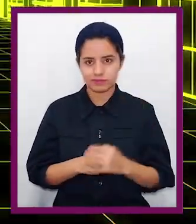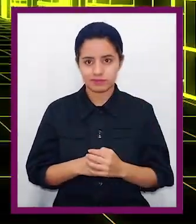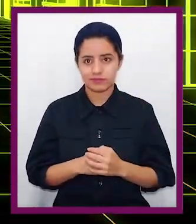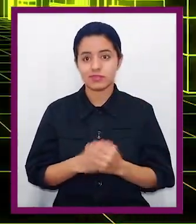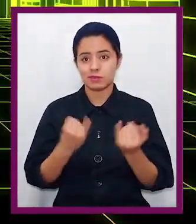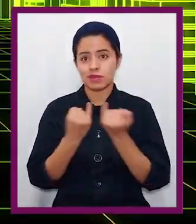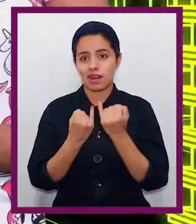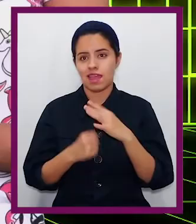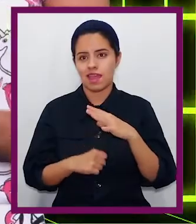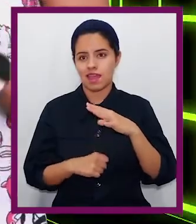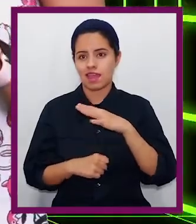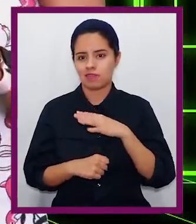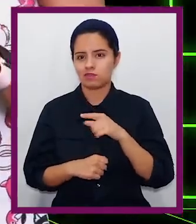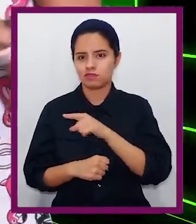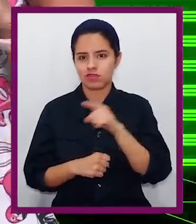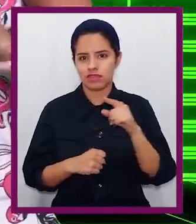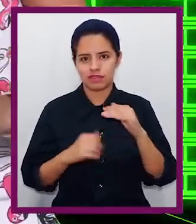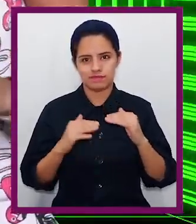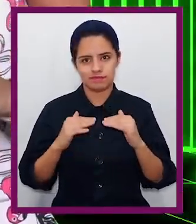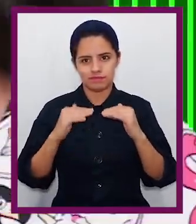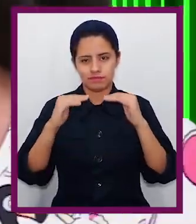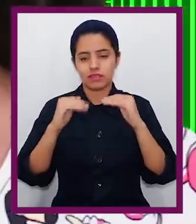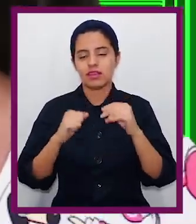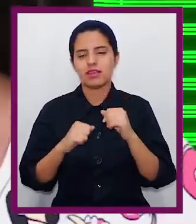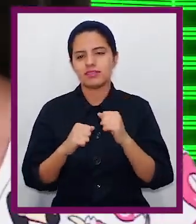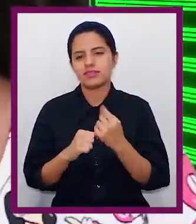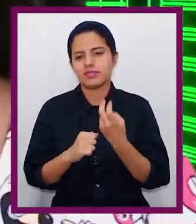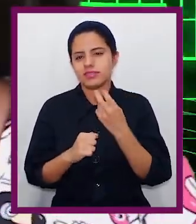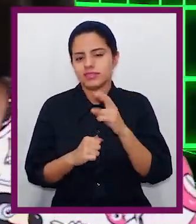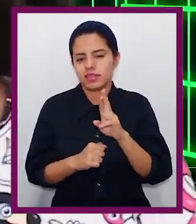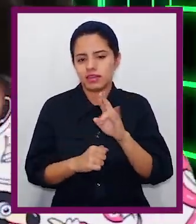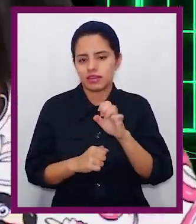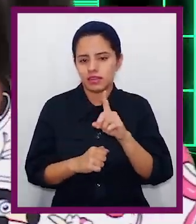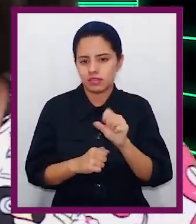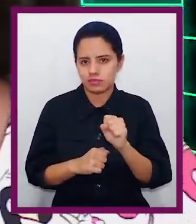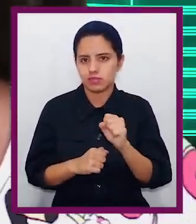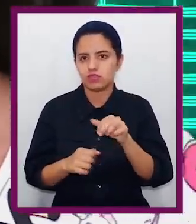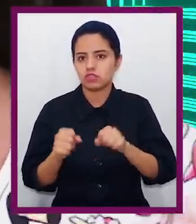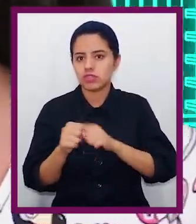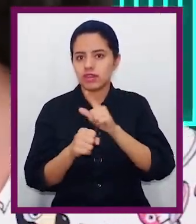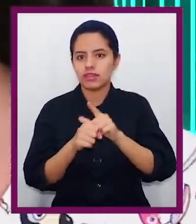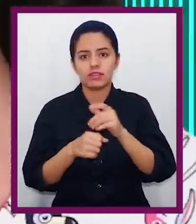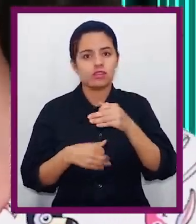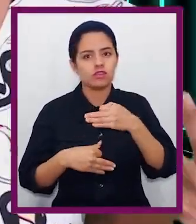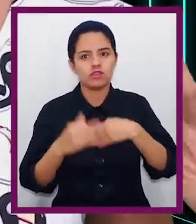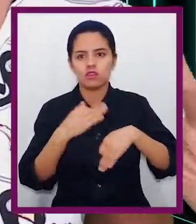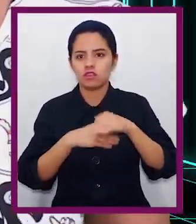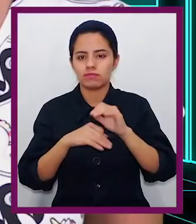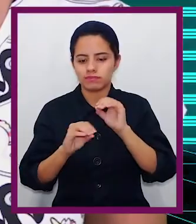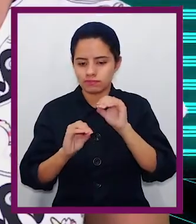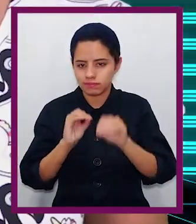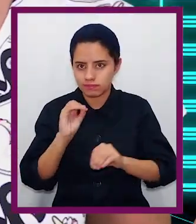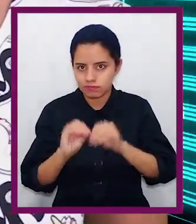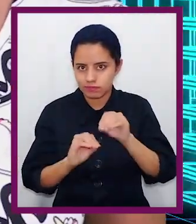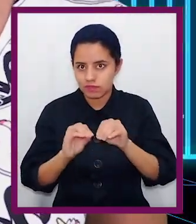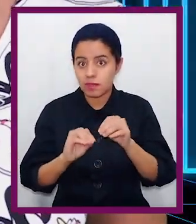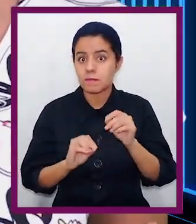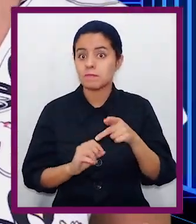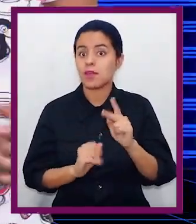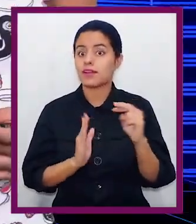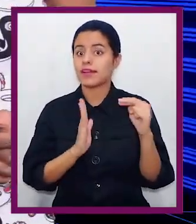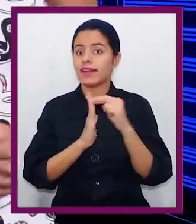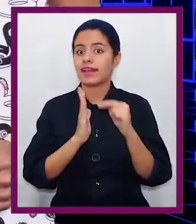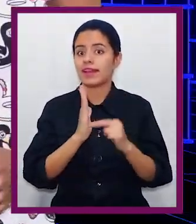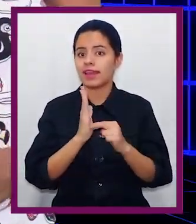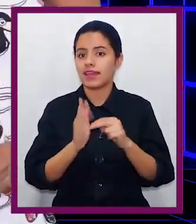arriba de nosotros. Sí y no, Axel. Digamos que las redes sociales las construimos entre todos, pero las reglas las ponen unos